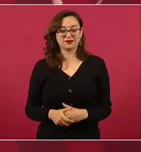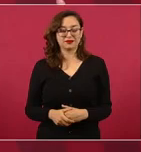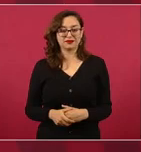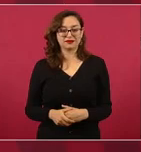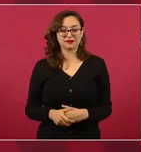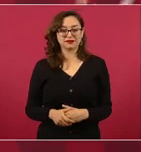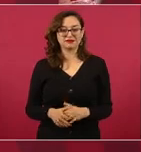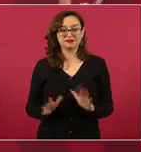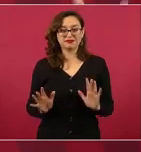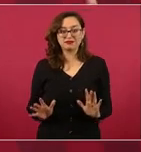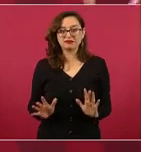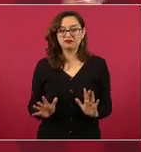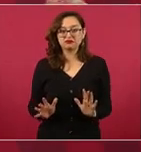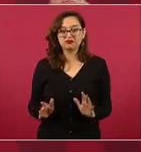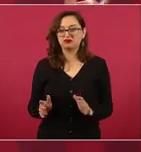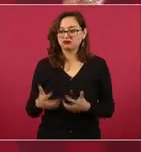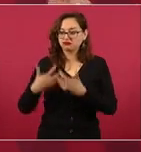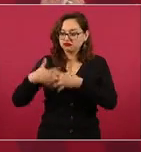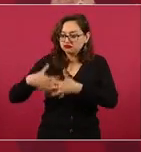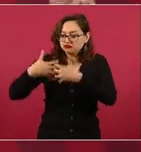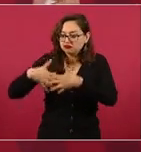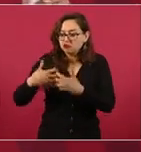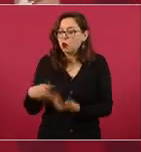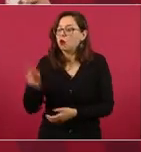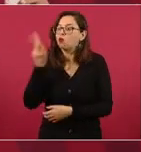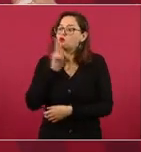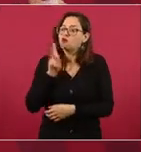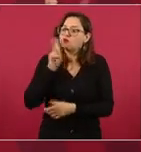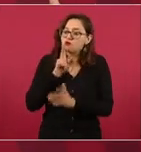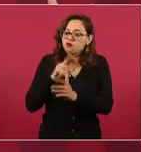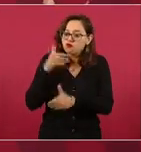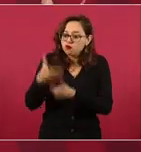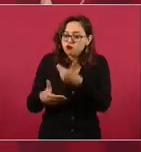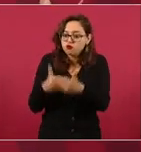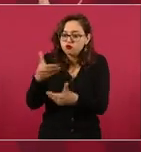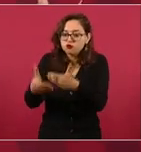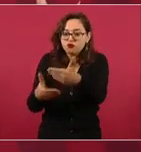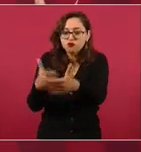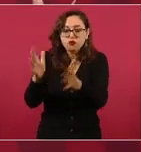aún no integrada y aún no produciendo.